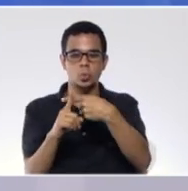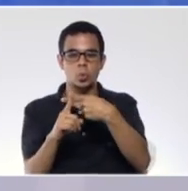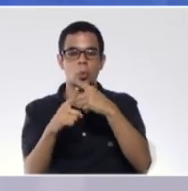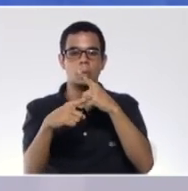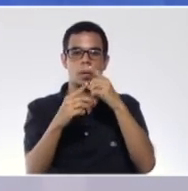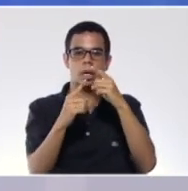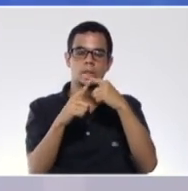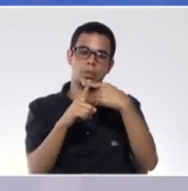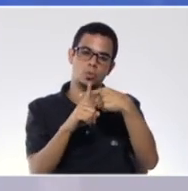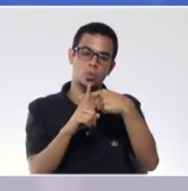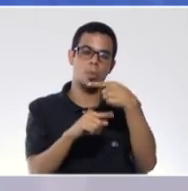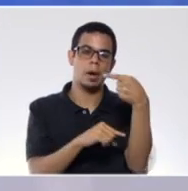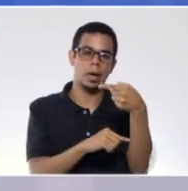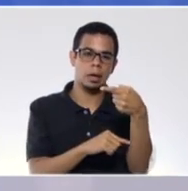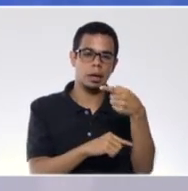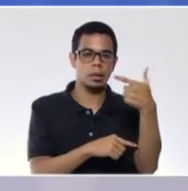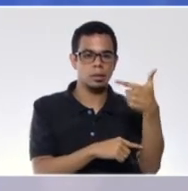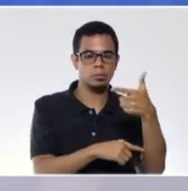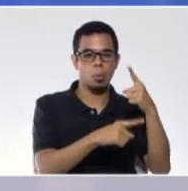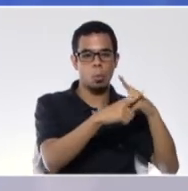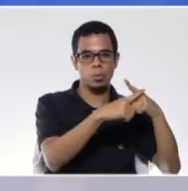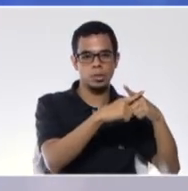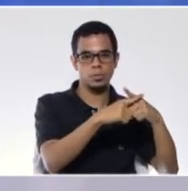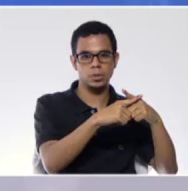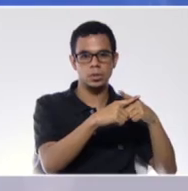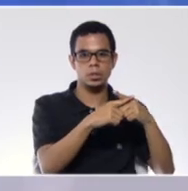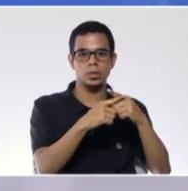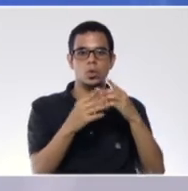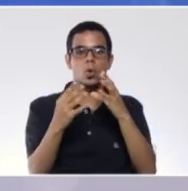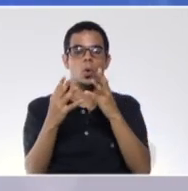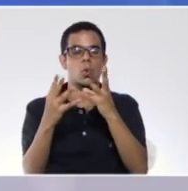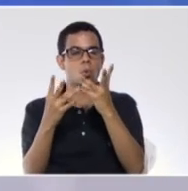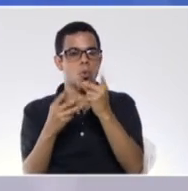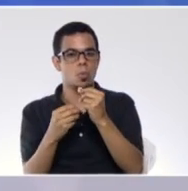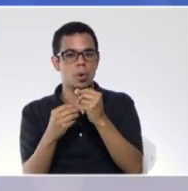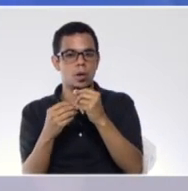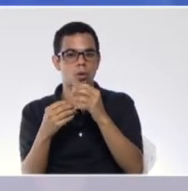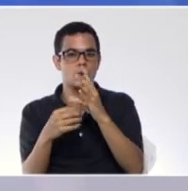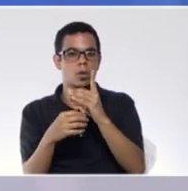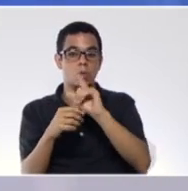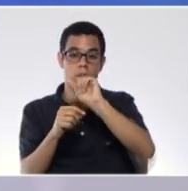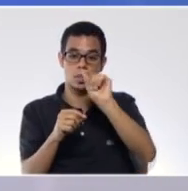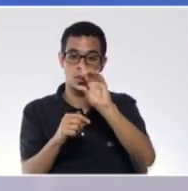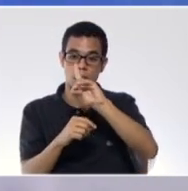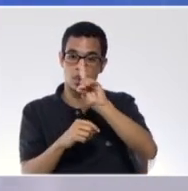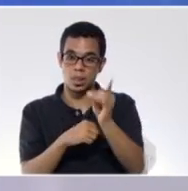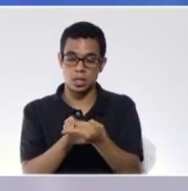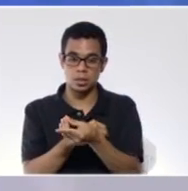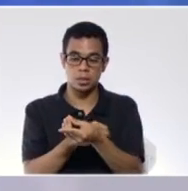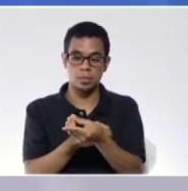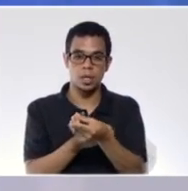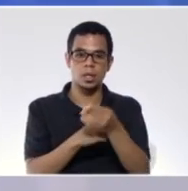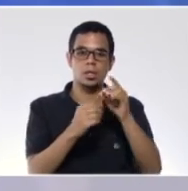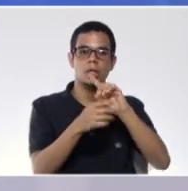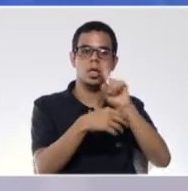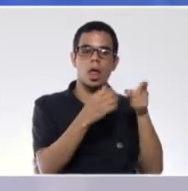división. Por supuesto, tomar en cuenta esos números enteros y los números decimales. De la misma manera, otra de